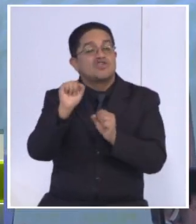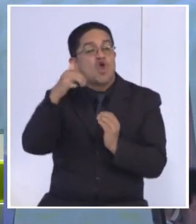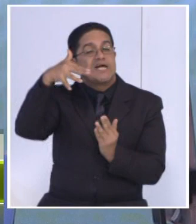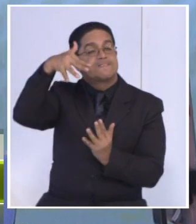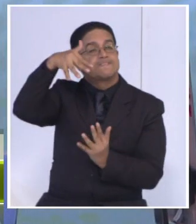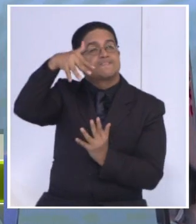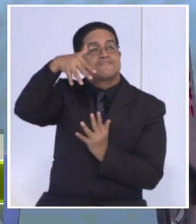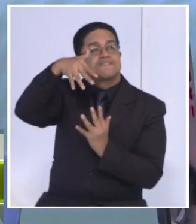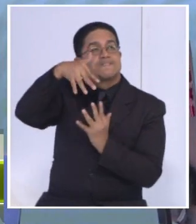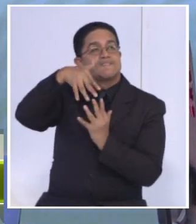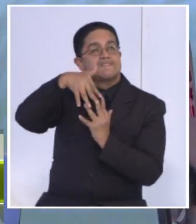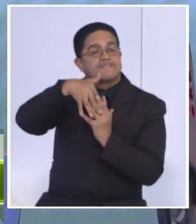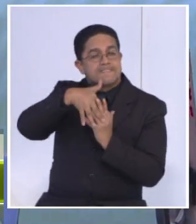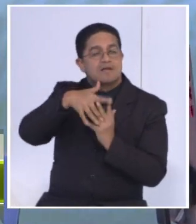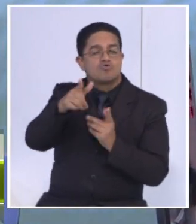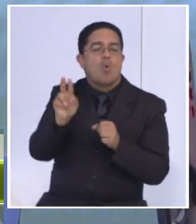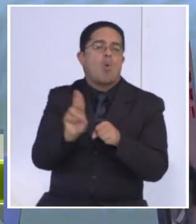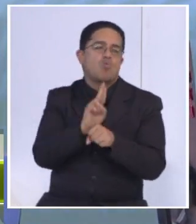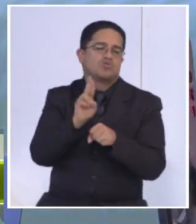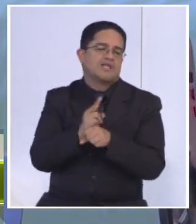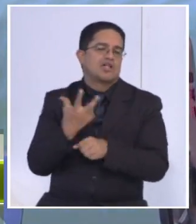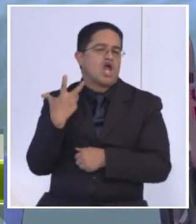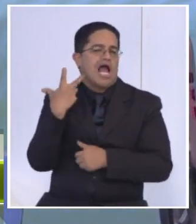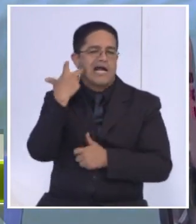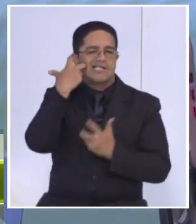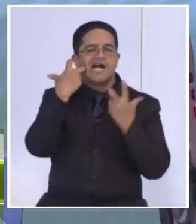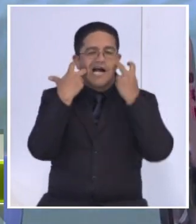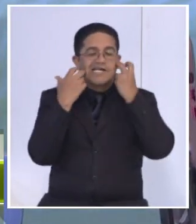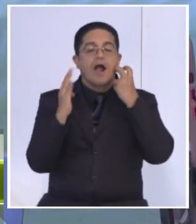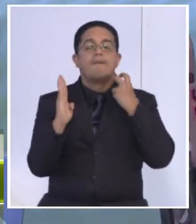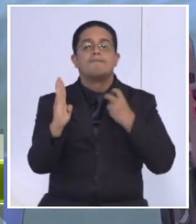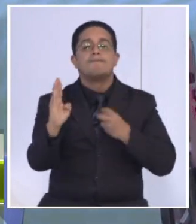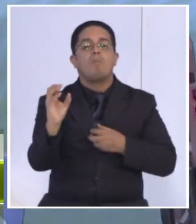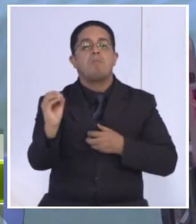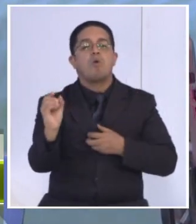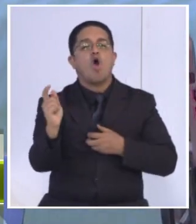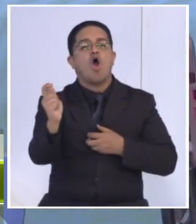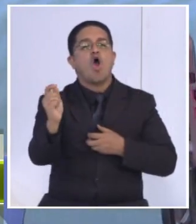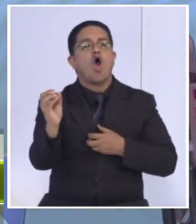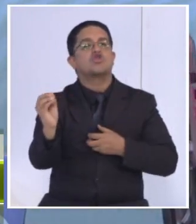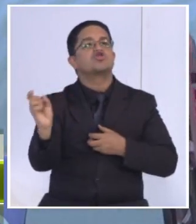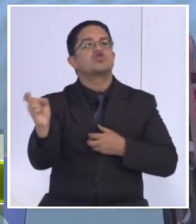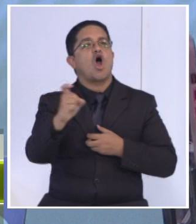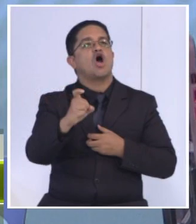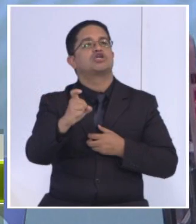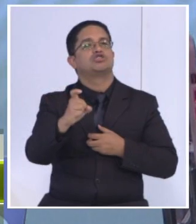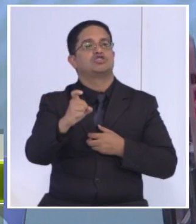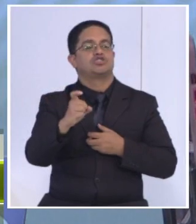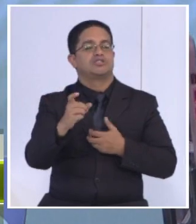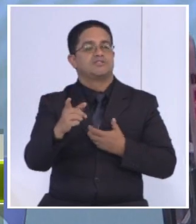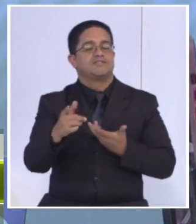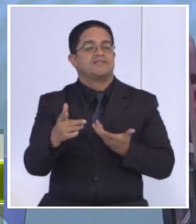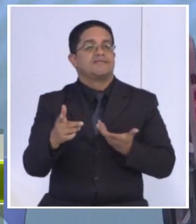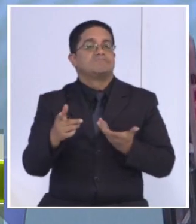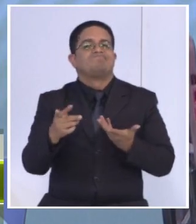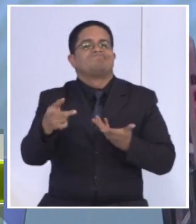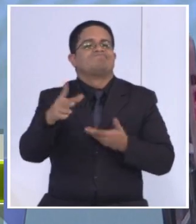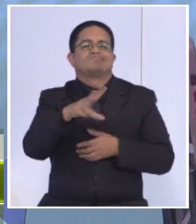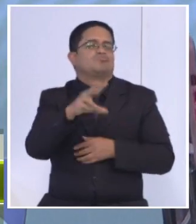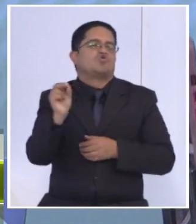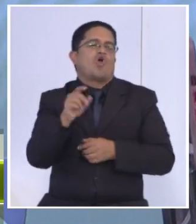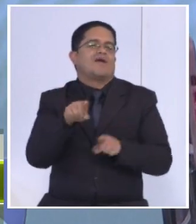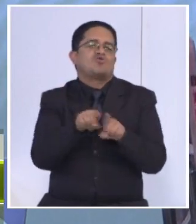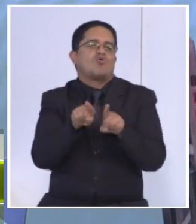muscular con la utilización de manera farmacológica de la toxina botulínica, que no tiene nada que ver en este caso con la utilización de manera cosmética,